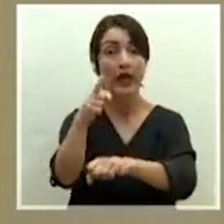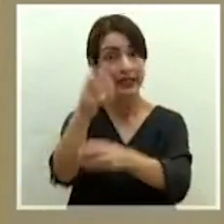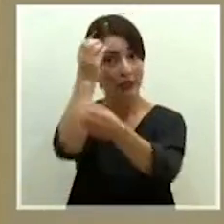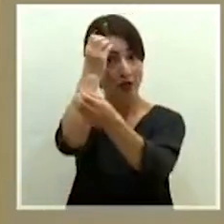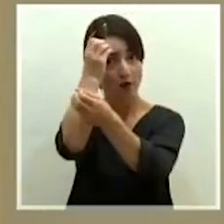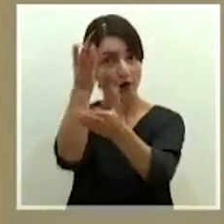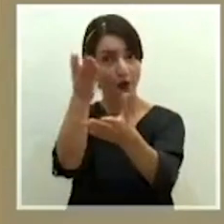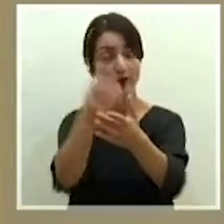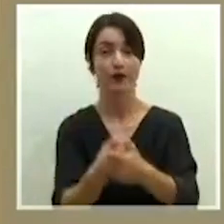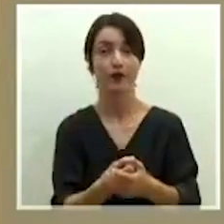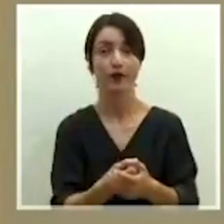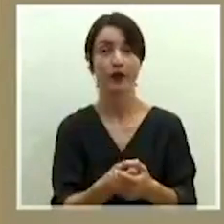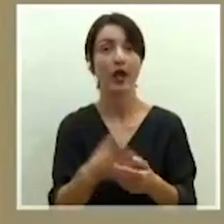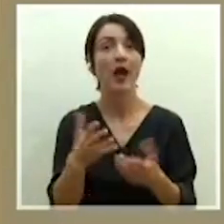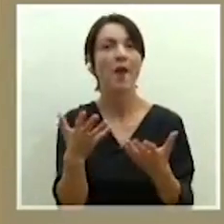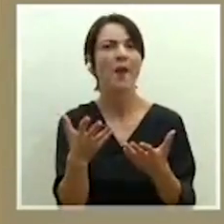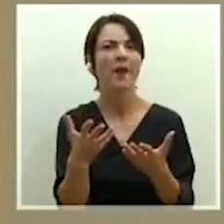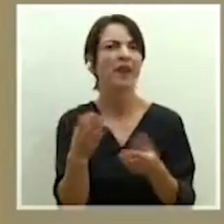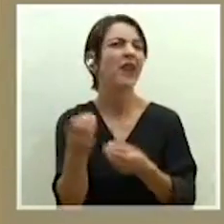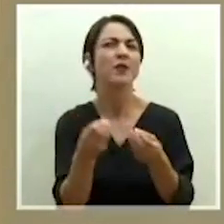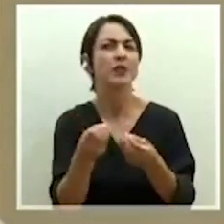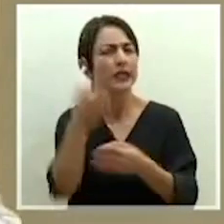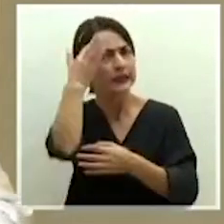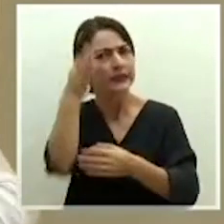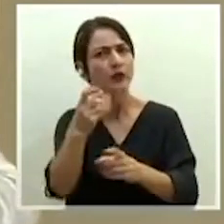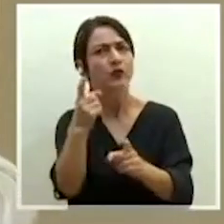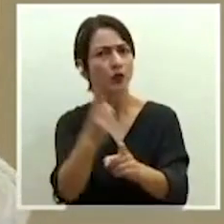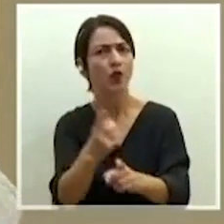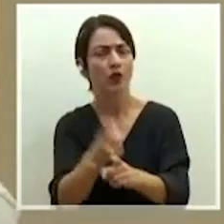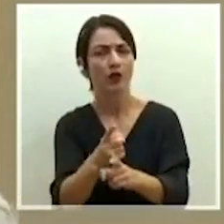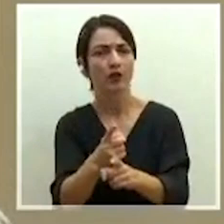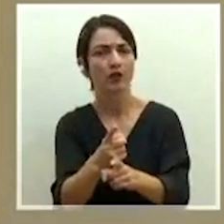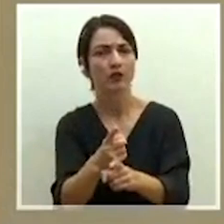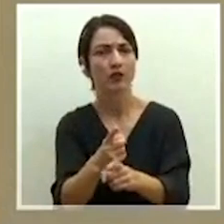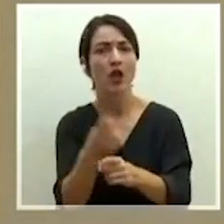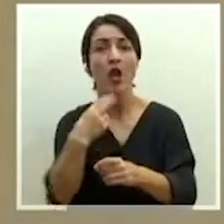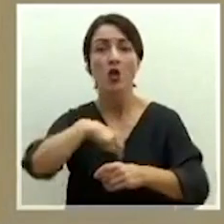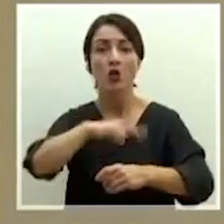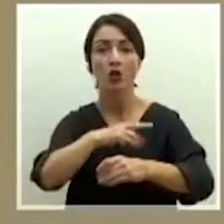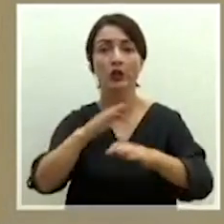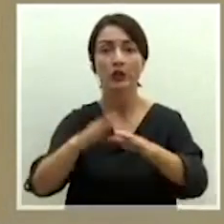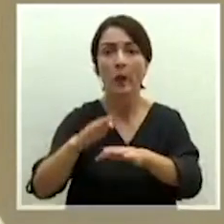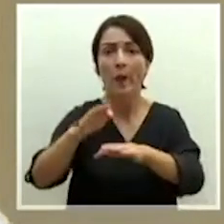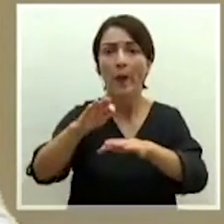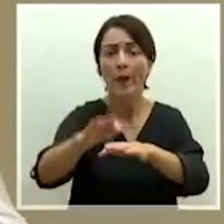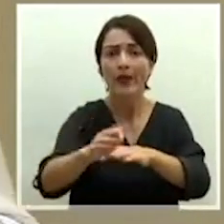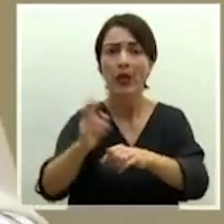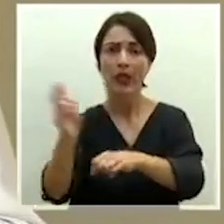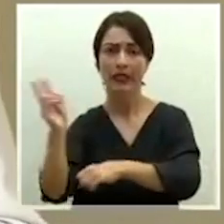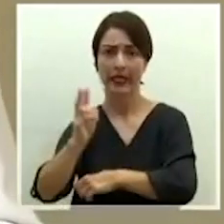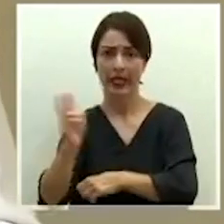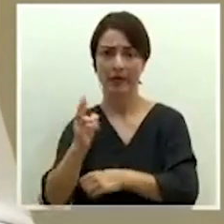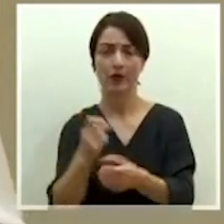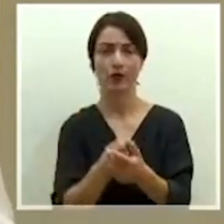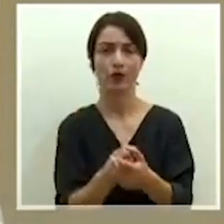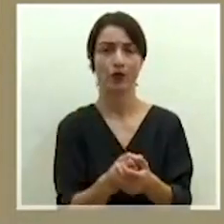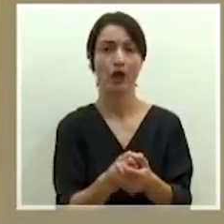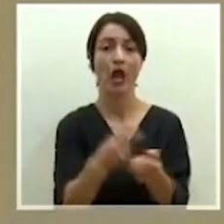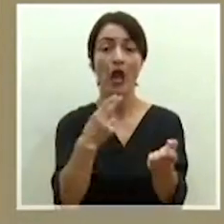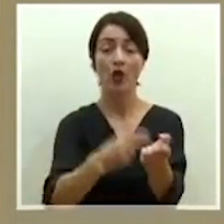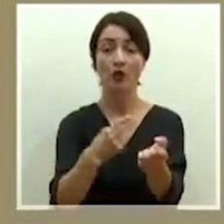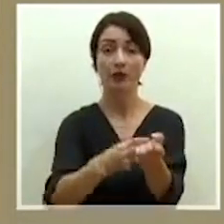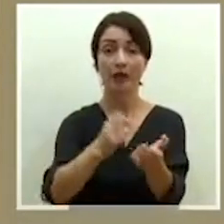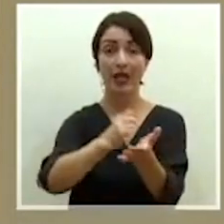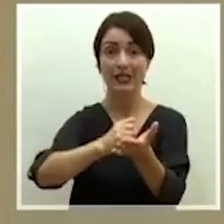para tomar las decisiones correctas y estar un paso adelante del virus. El Hospital de San